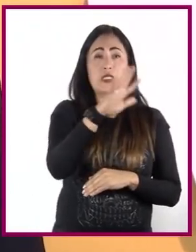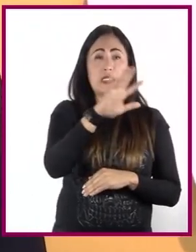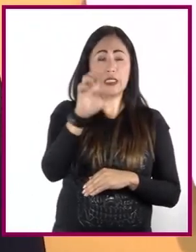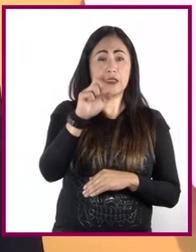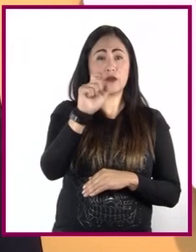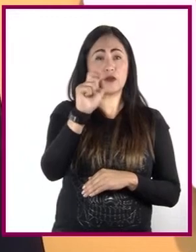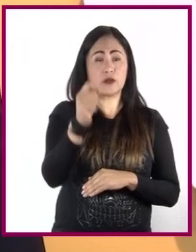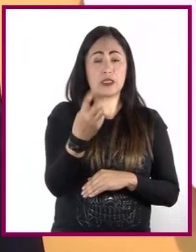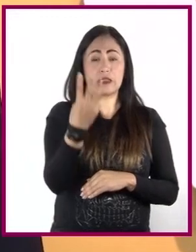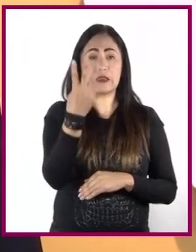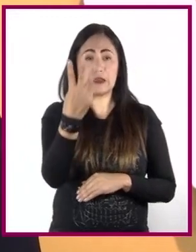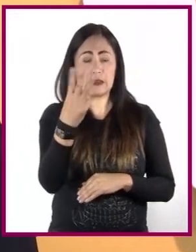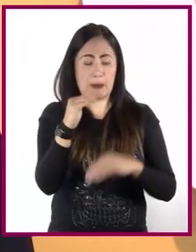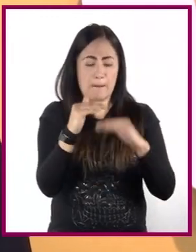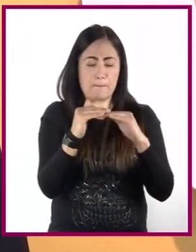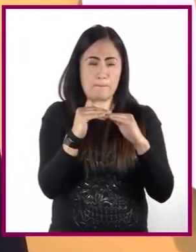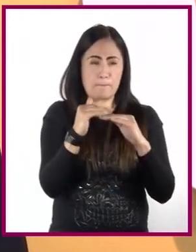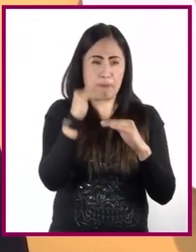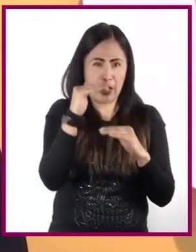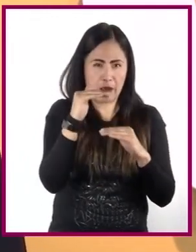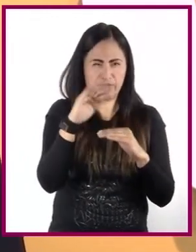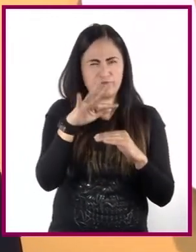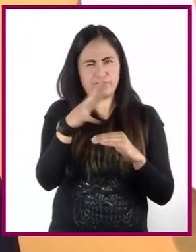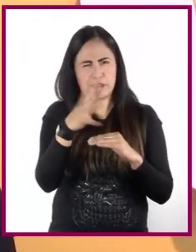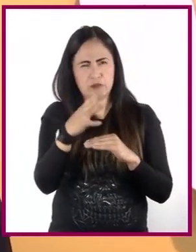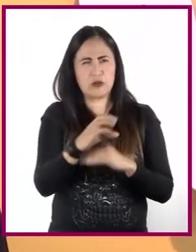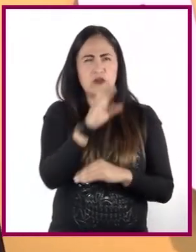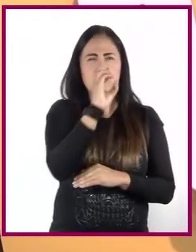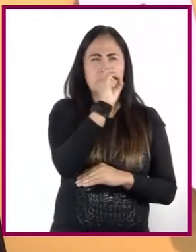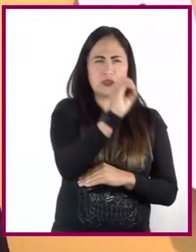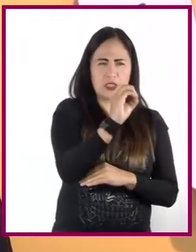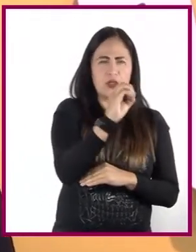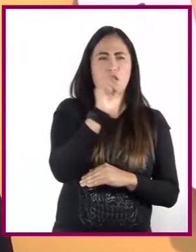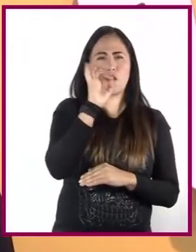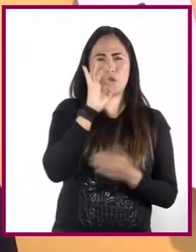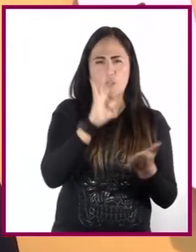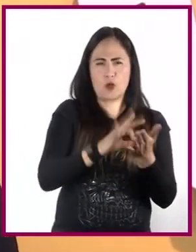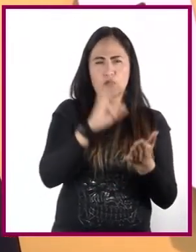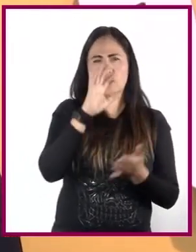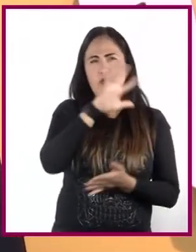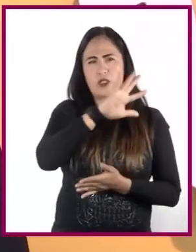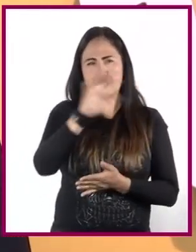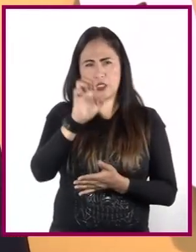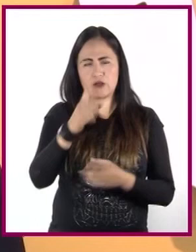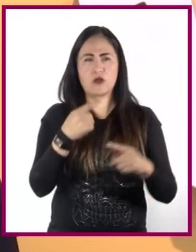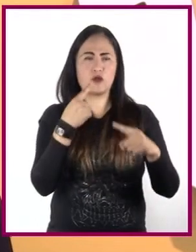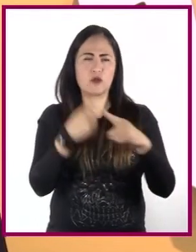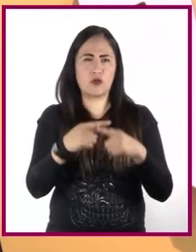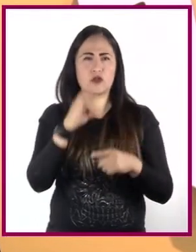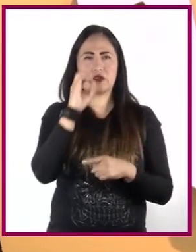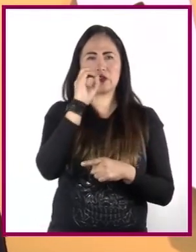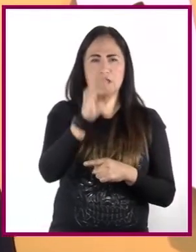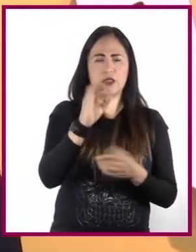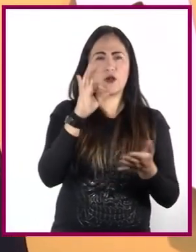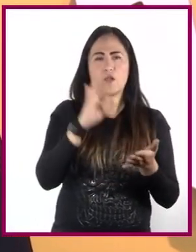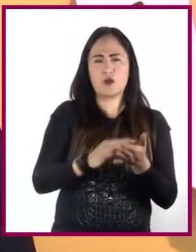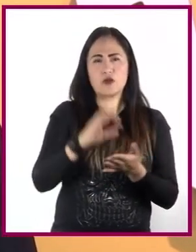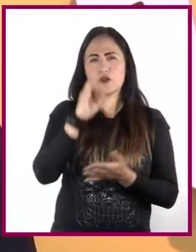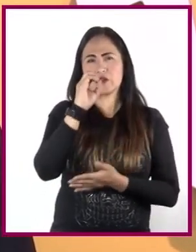0.523 es por exceso una aproximación a 0.500 por